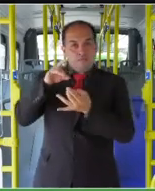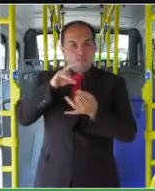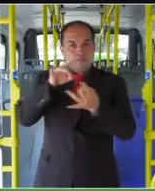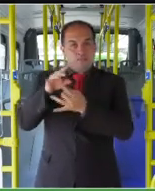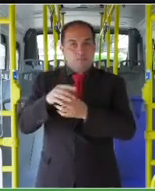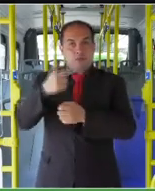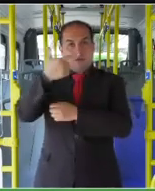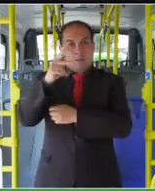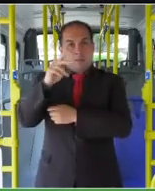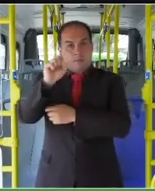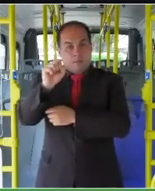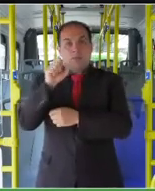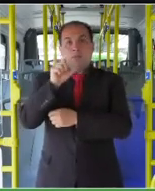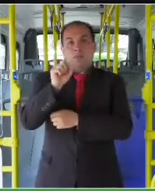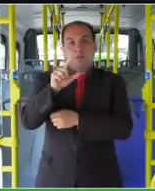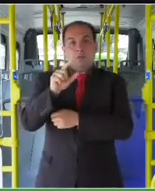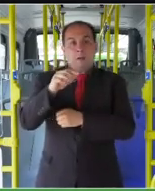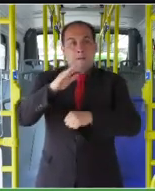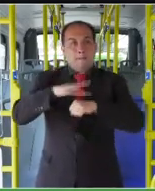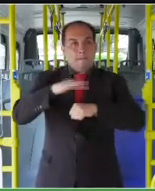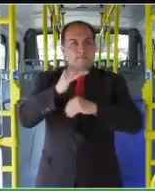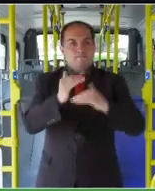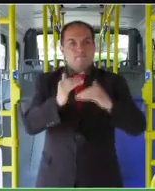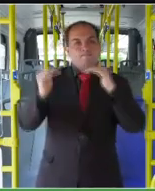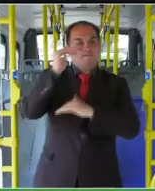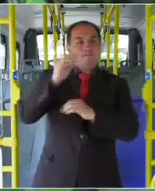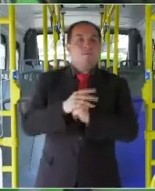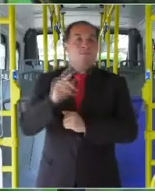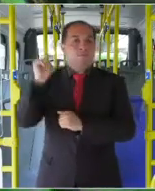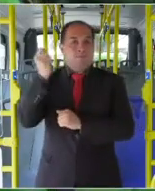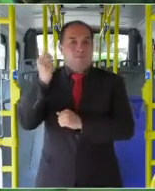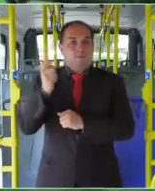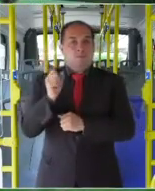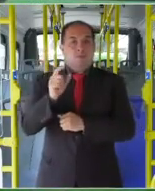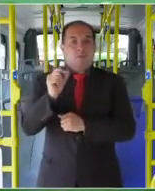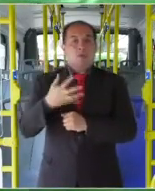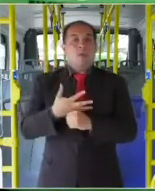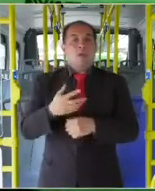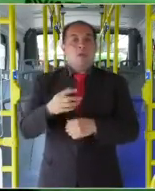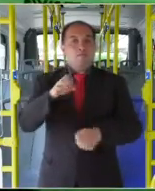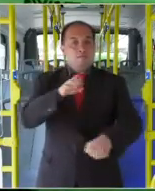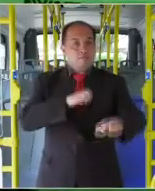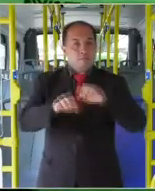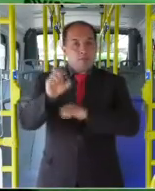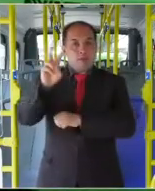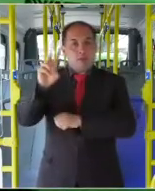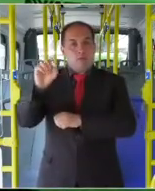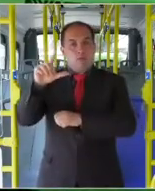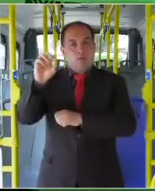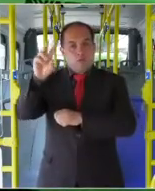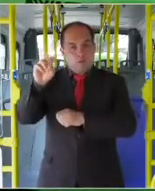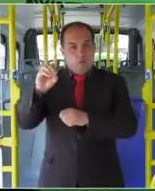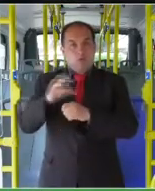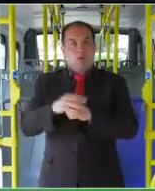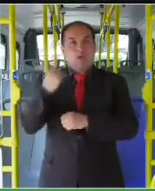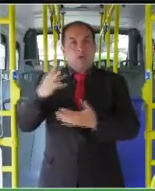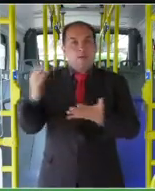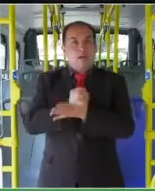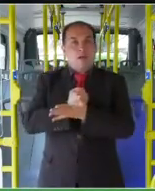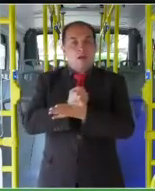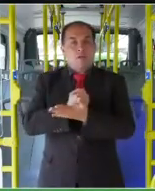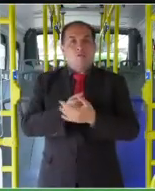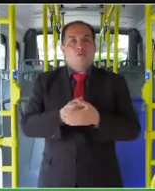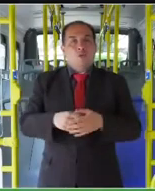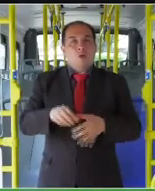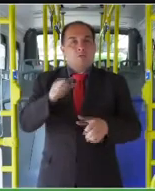localización y la más alta tecnología. A través de la empresa Volvo, que es la que ganó la licitación que se